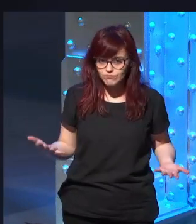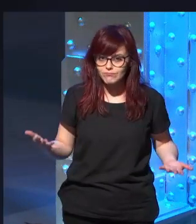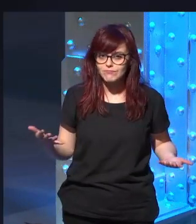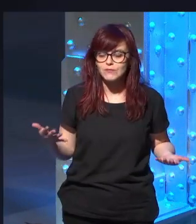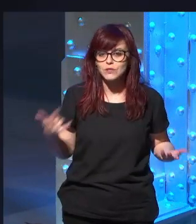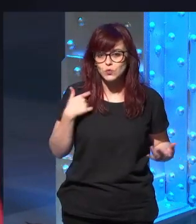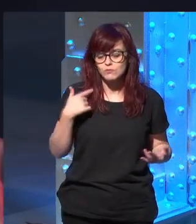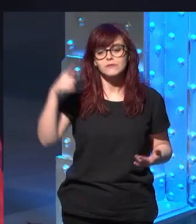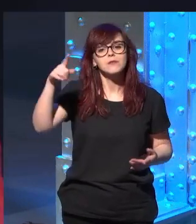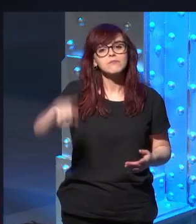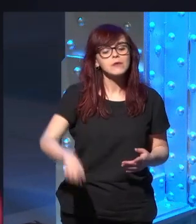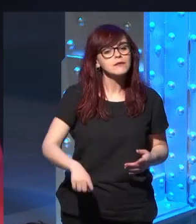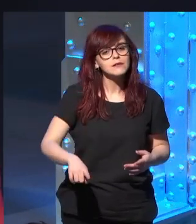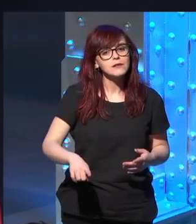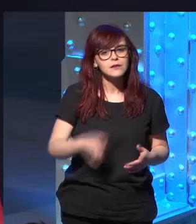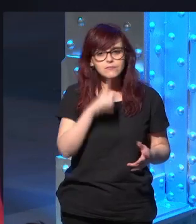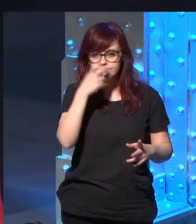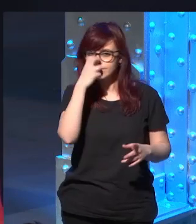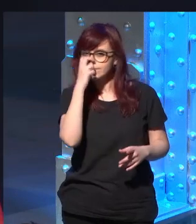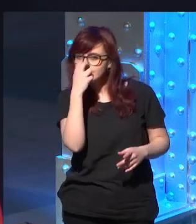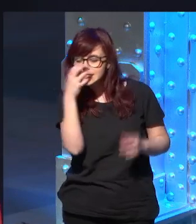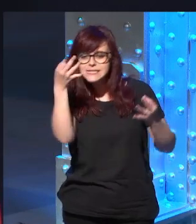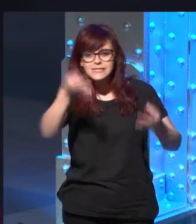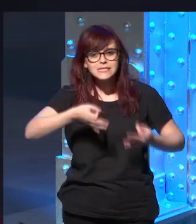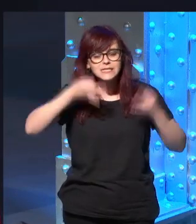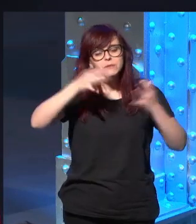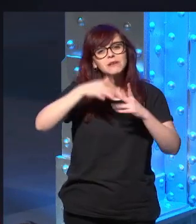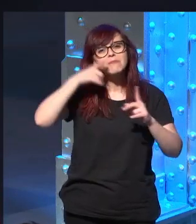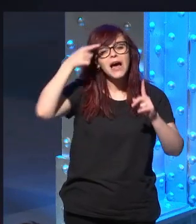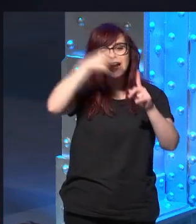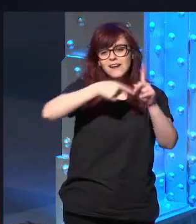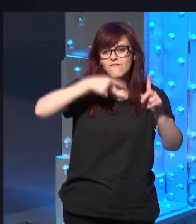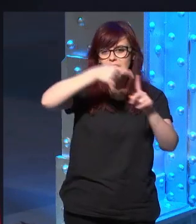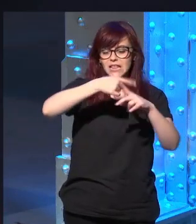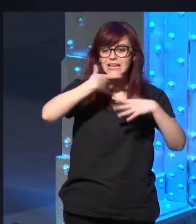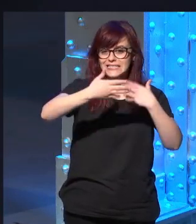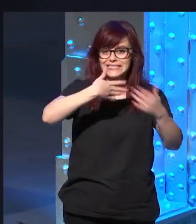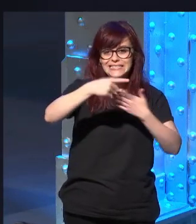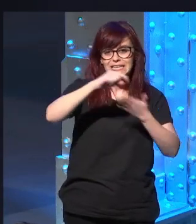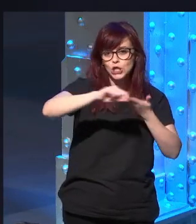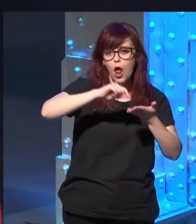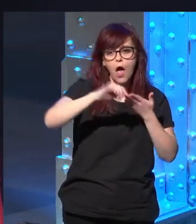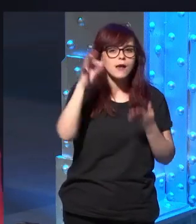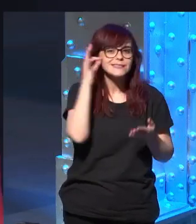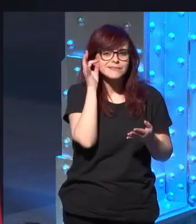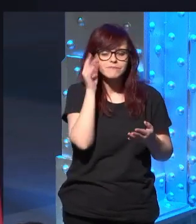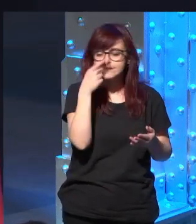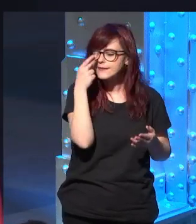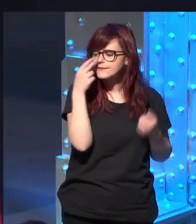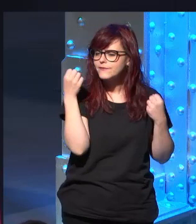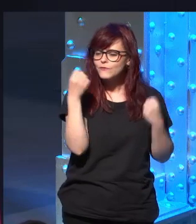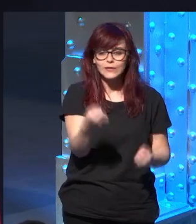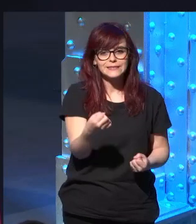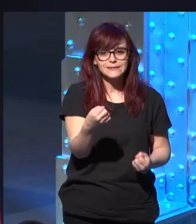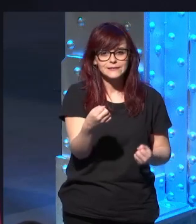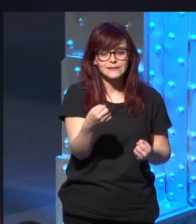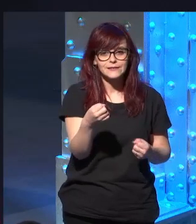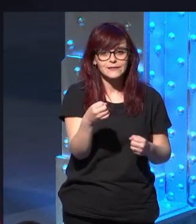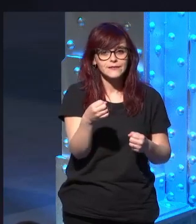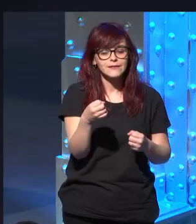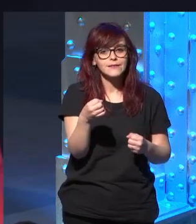bueno, estoy también indagando siempre en referentes de escritoras. Me interesa mucho